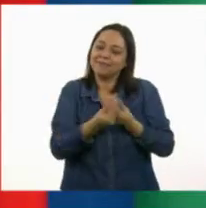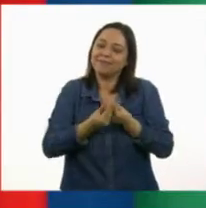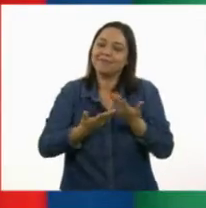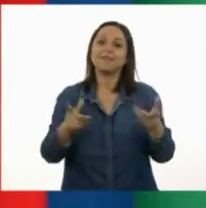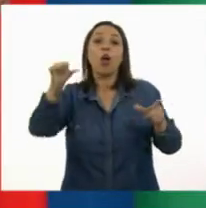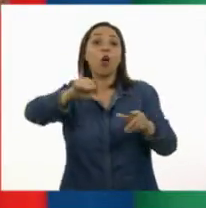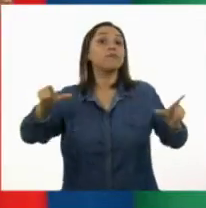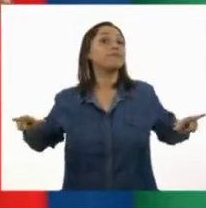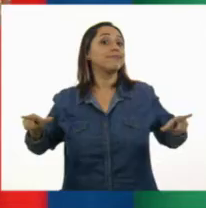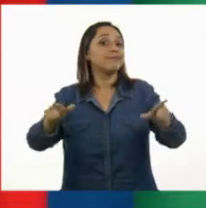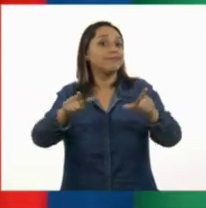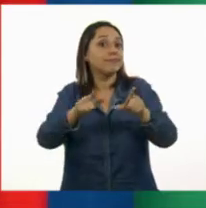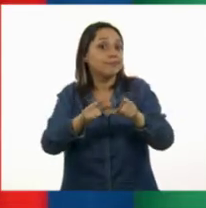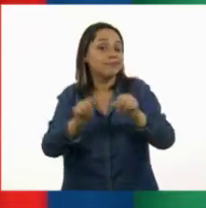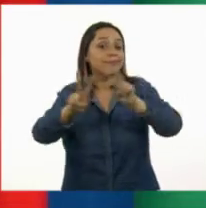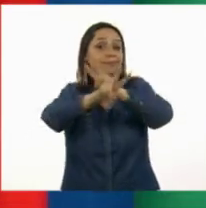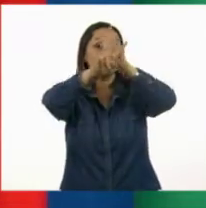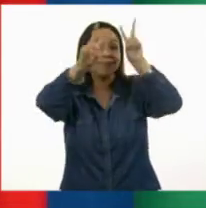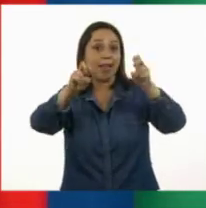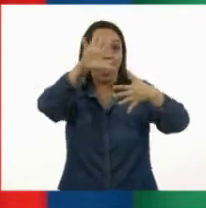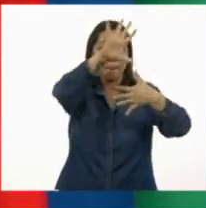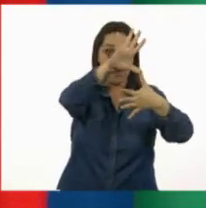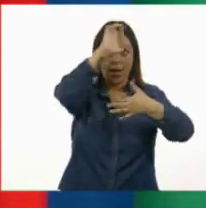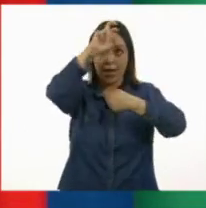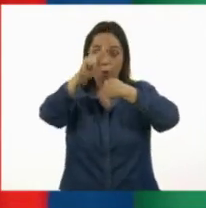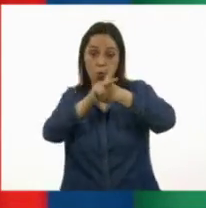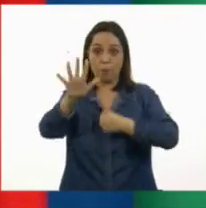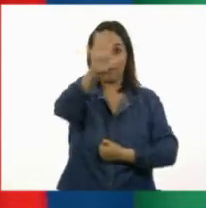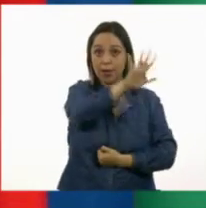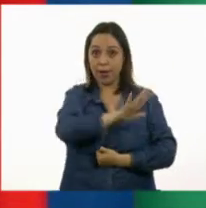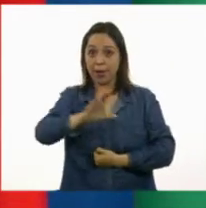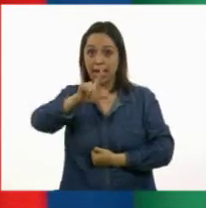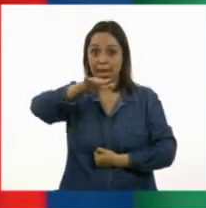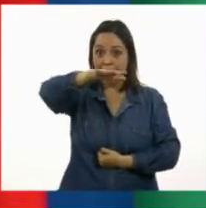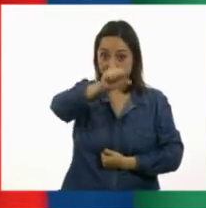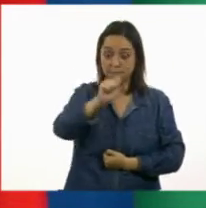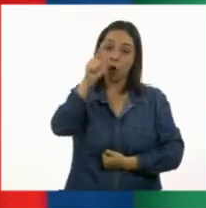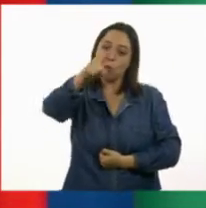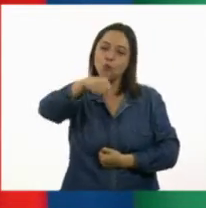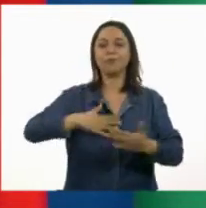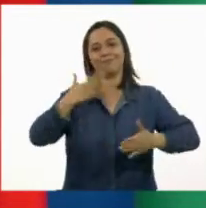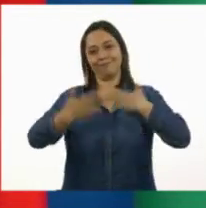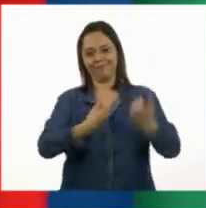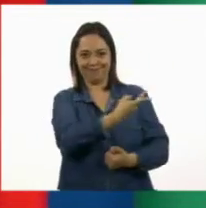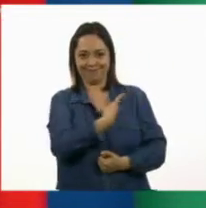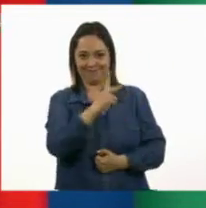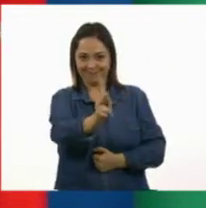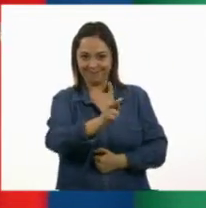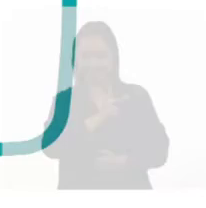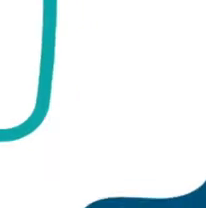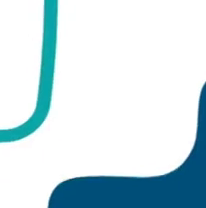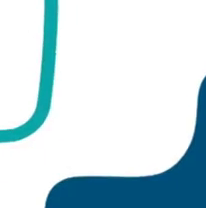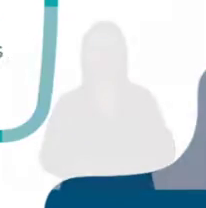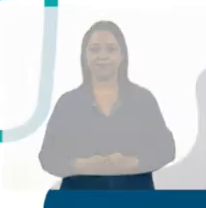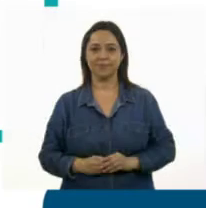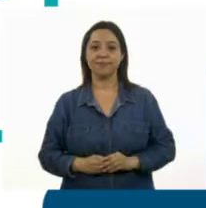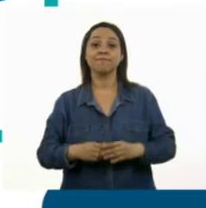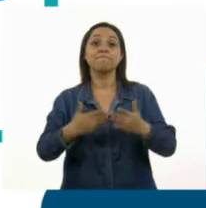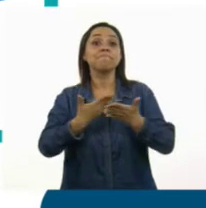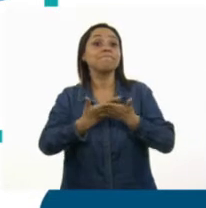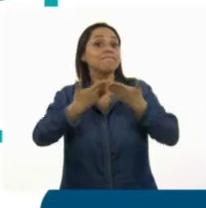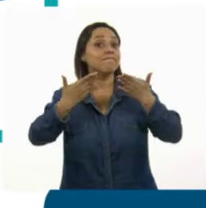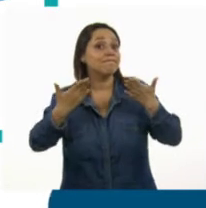ustedes. Hemos terminado con climas de América y Europa. Espero lo hayan disfrutado tanto como nosotros.